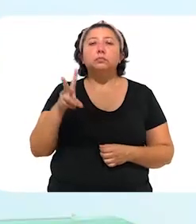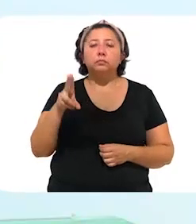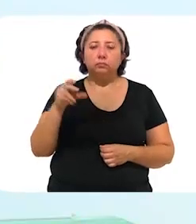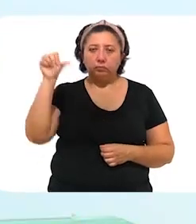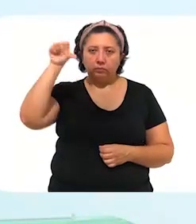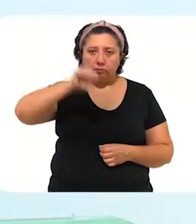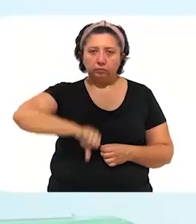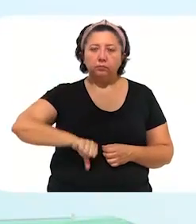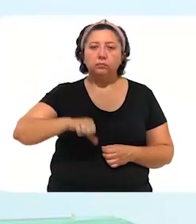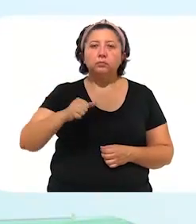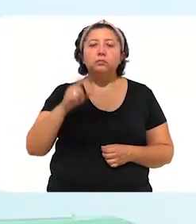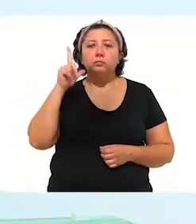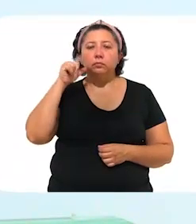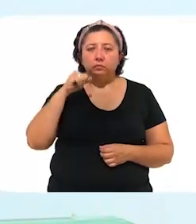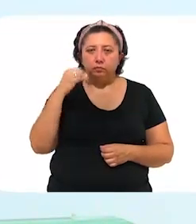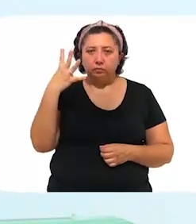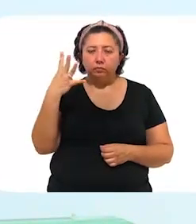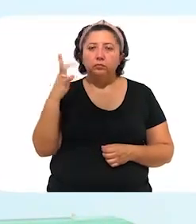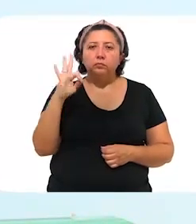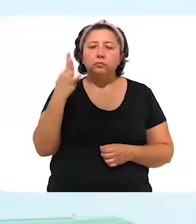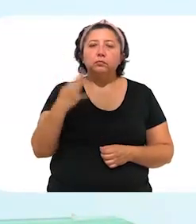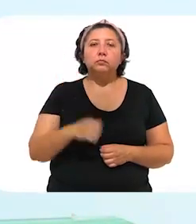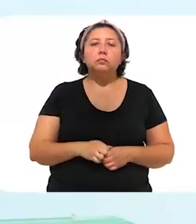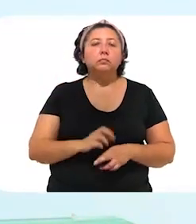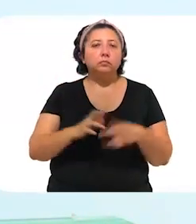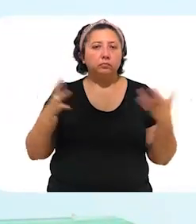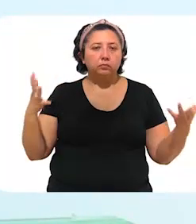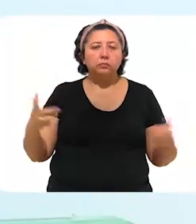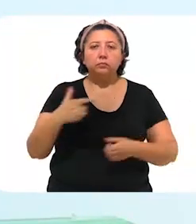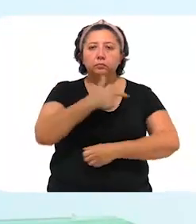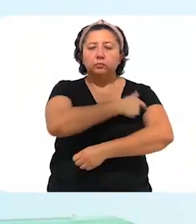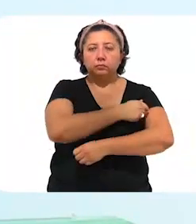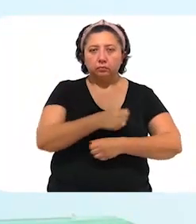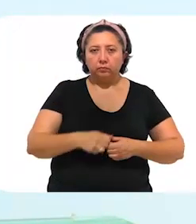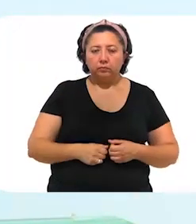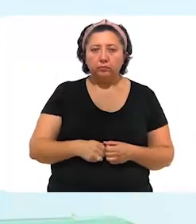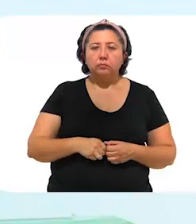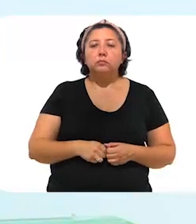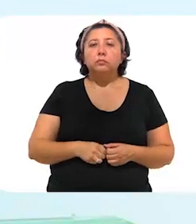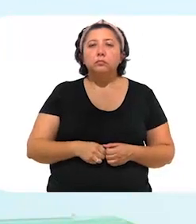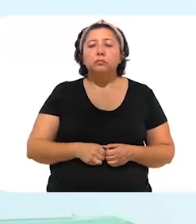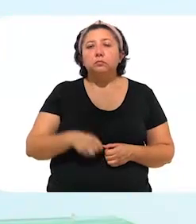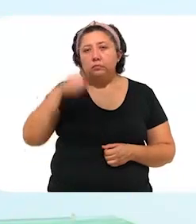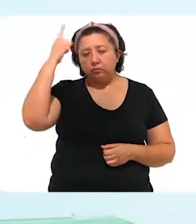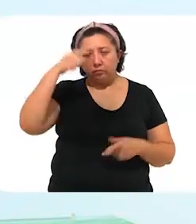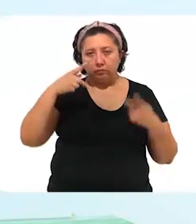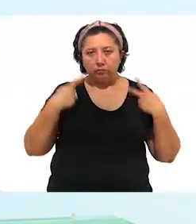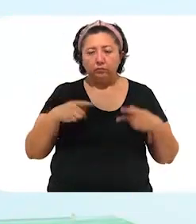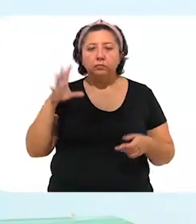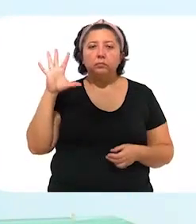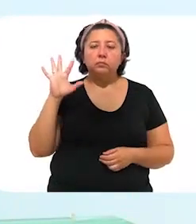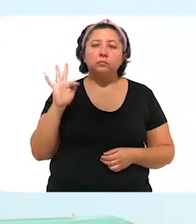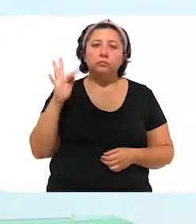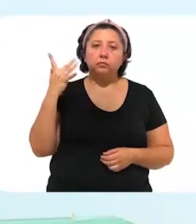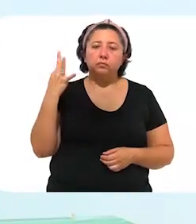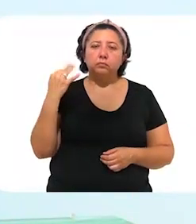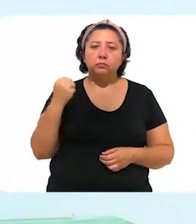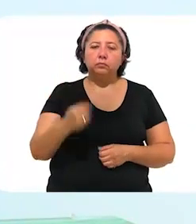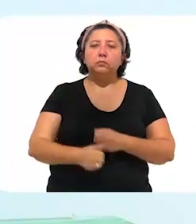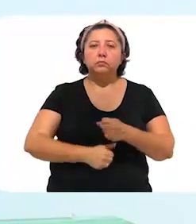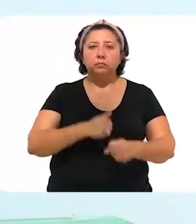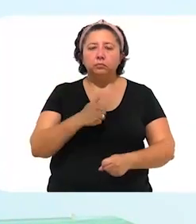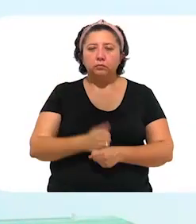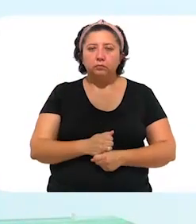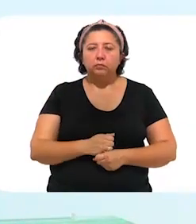También hoy y mañana 4 de febrero se realizará la aplicación de la dosis de refuerzo para personas de 40 a